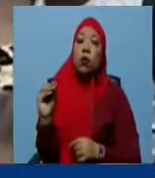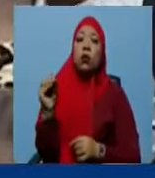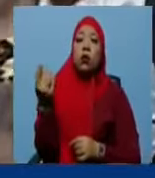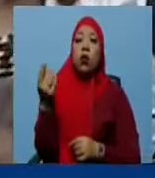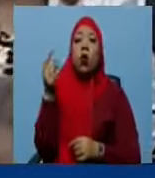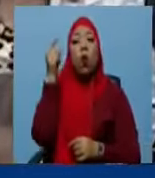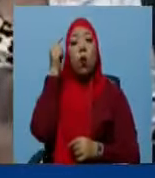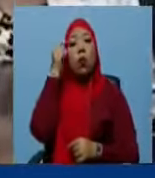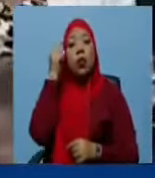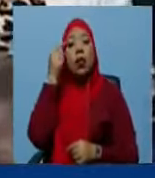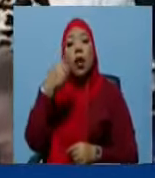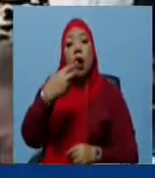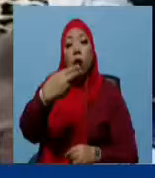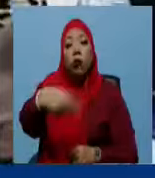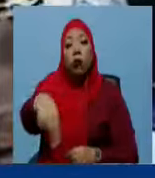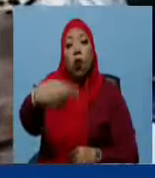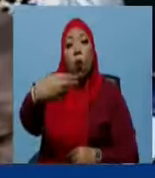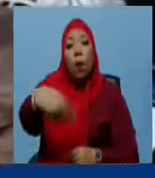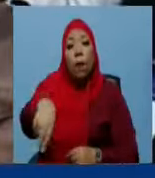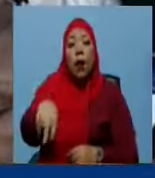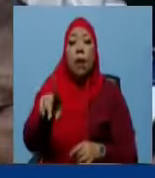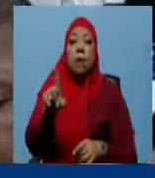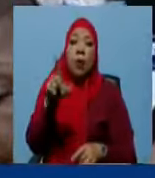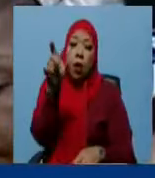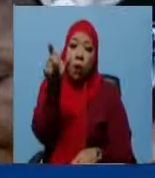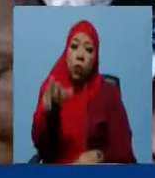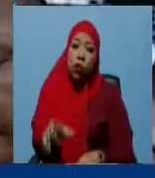de noviembre a Guaycaipuro